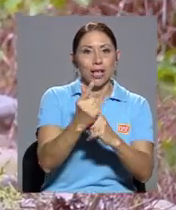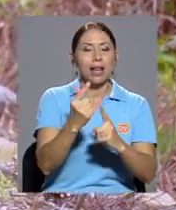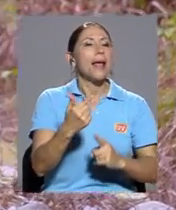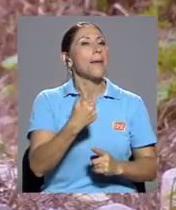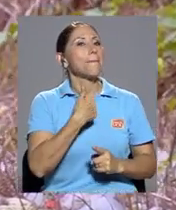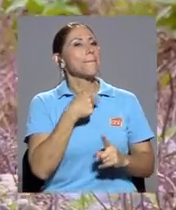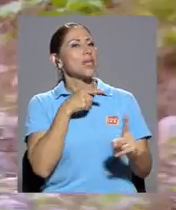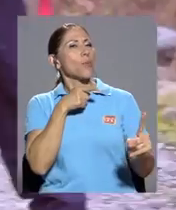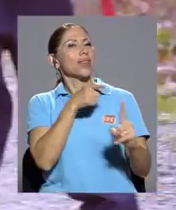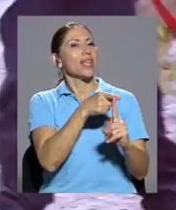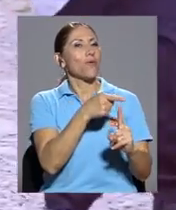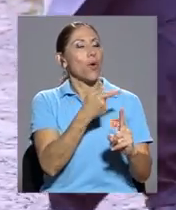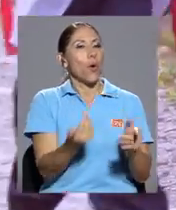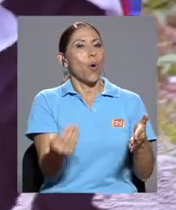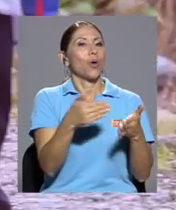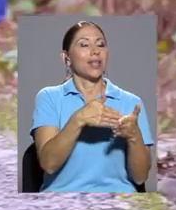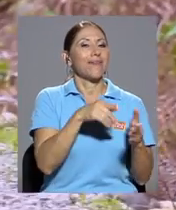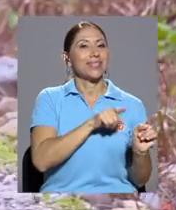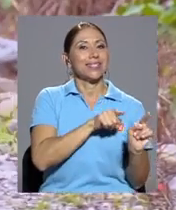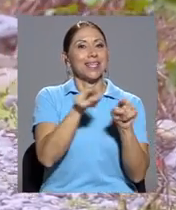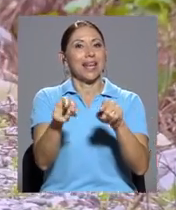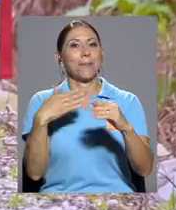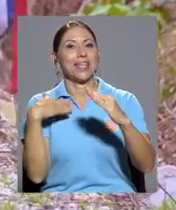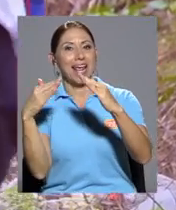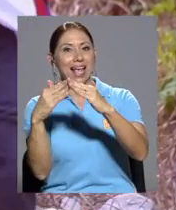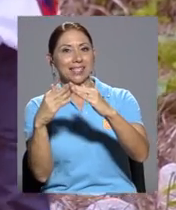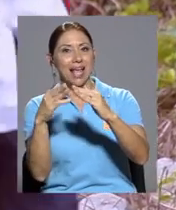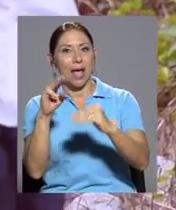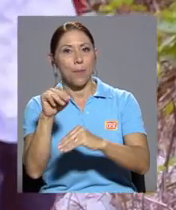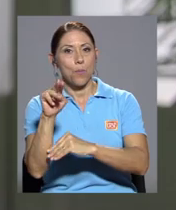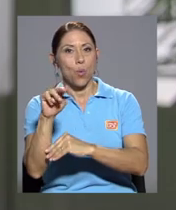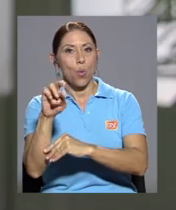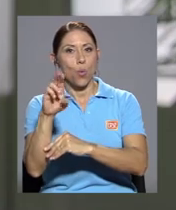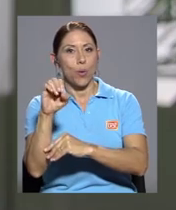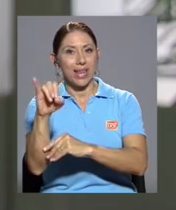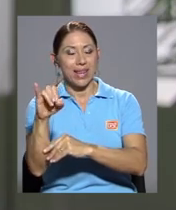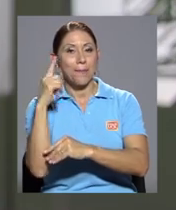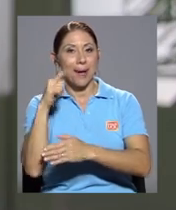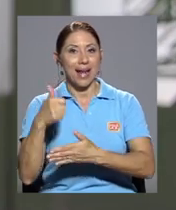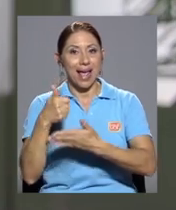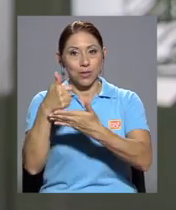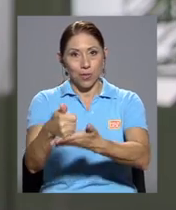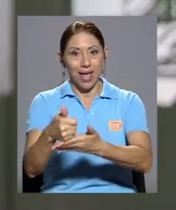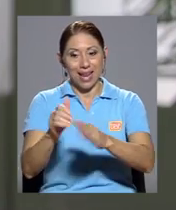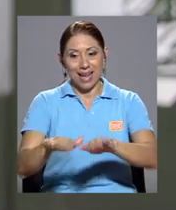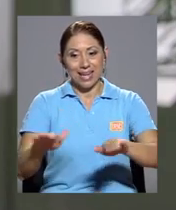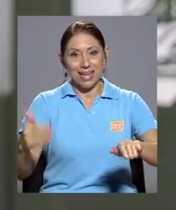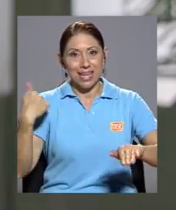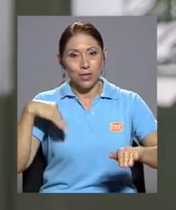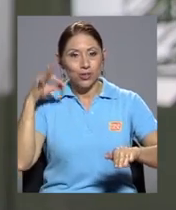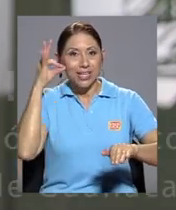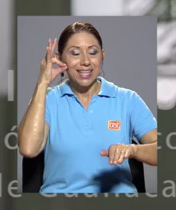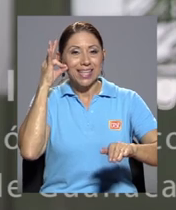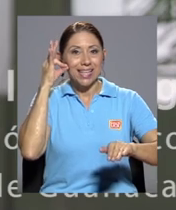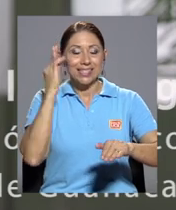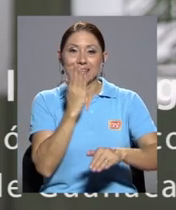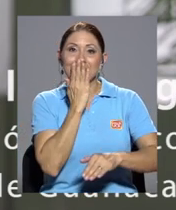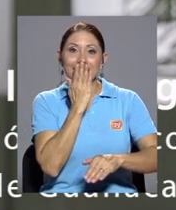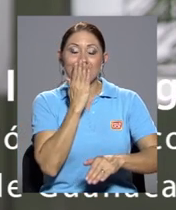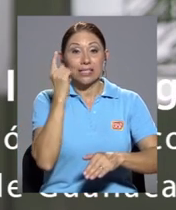vamos a ayudar a los niños y niñas indígenas verdad porque la carrera de educación preescolar